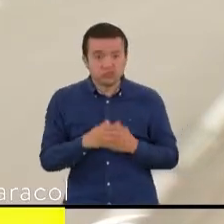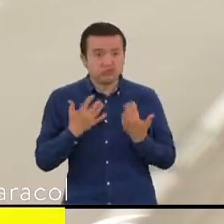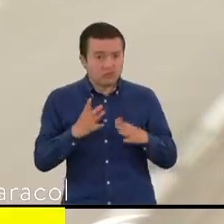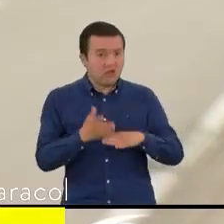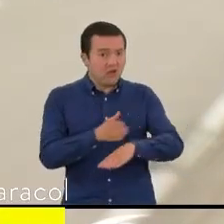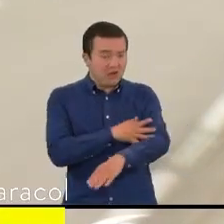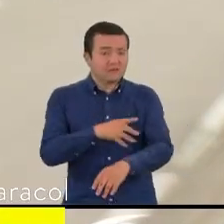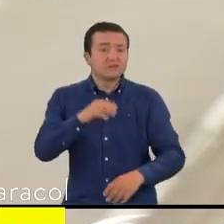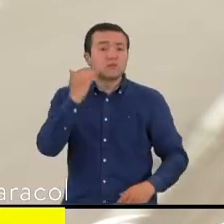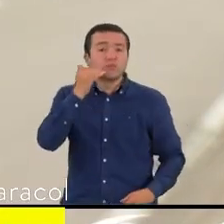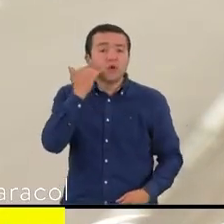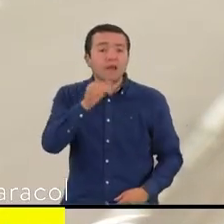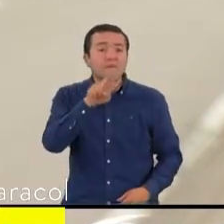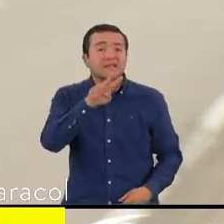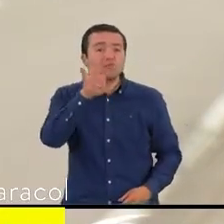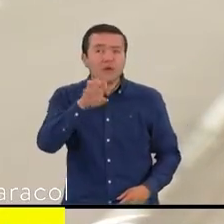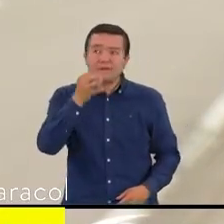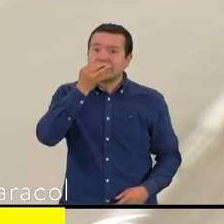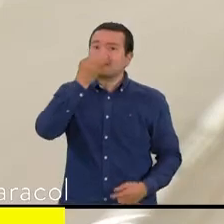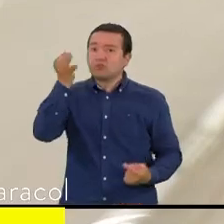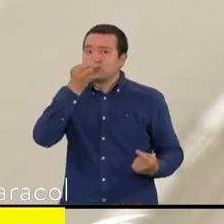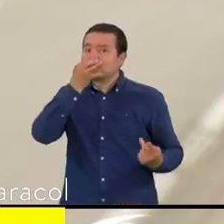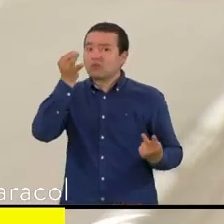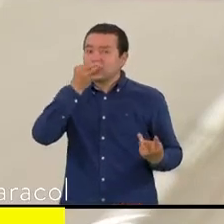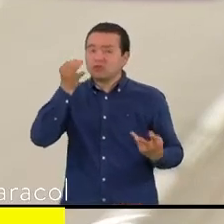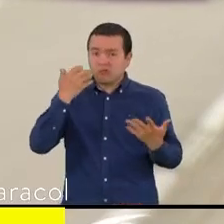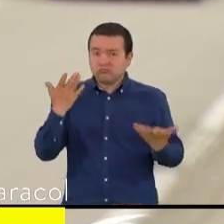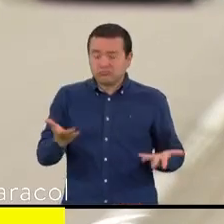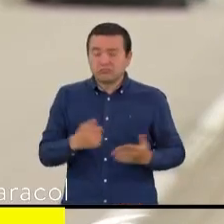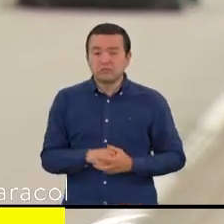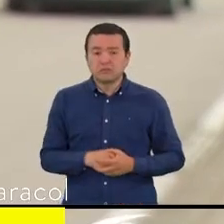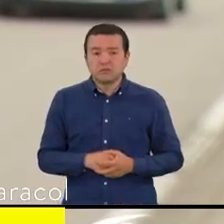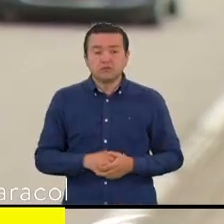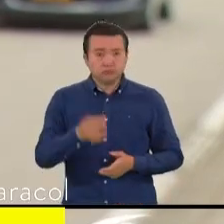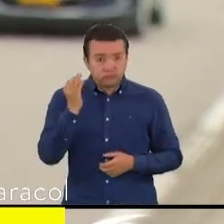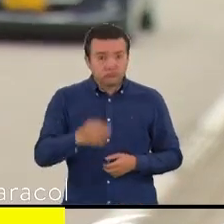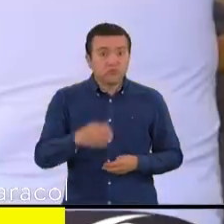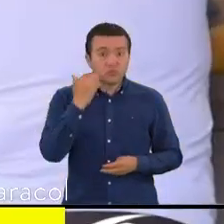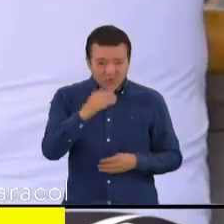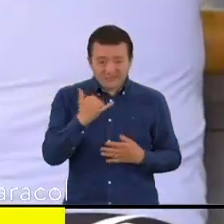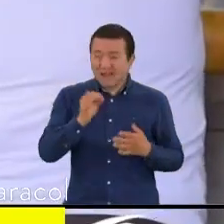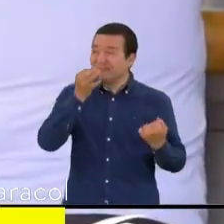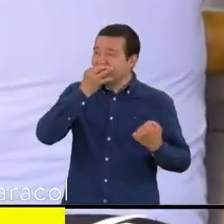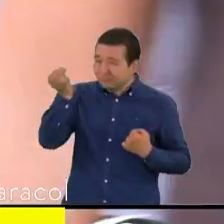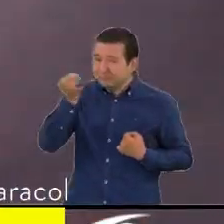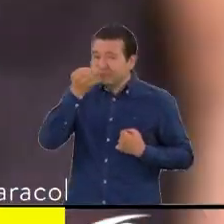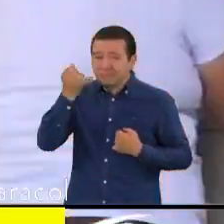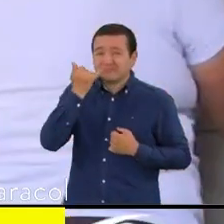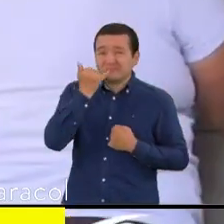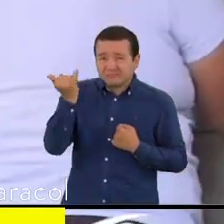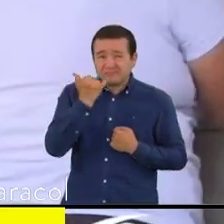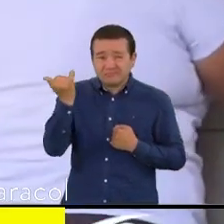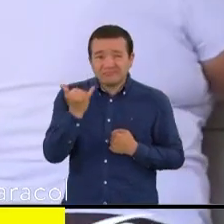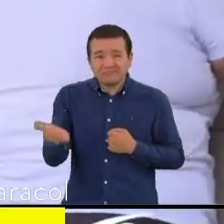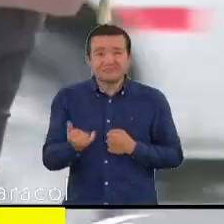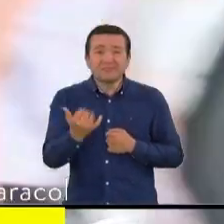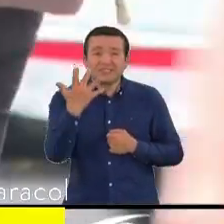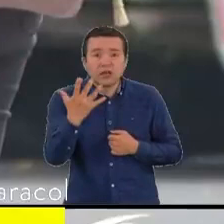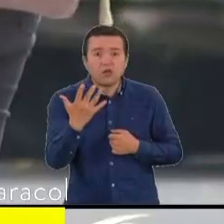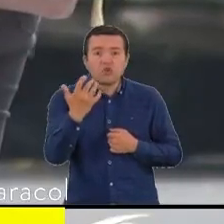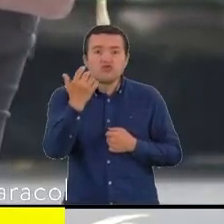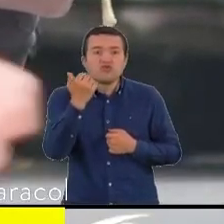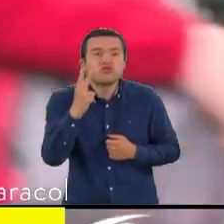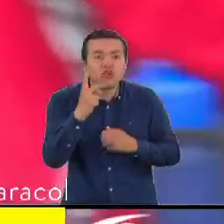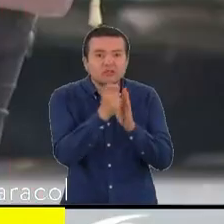sus agresores antes de ser asesinadas y muchas de ellas habían excedido las 5, incluso llegaron a denunciar hasta 12 veces a sus